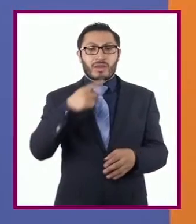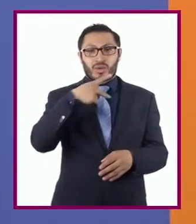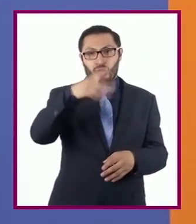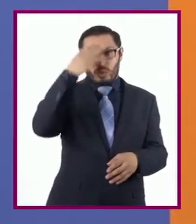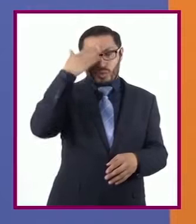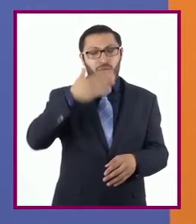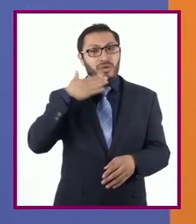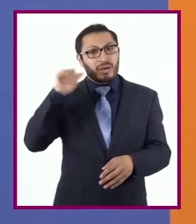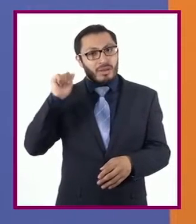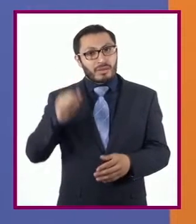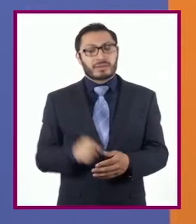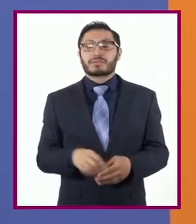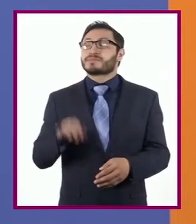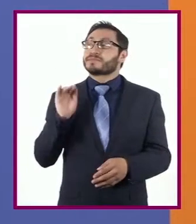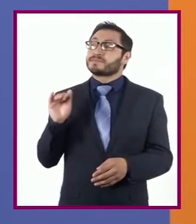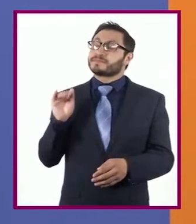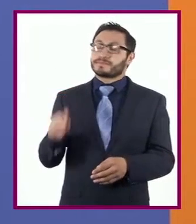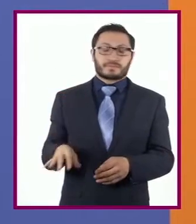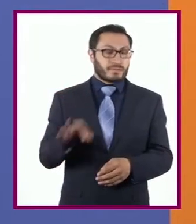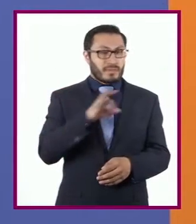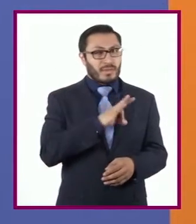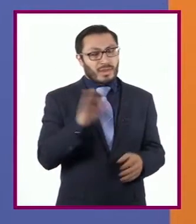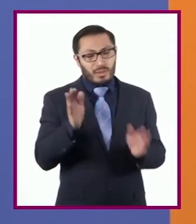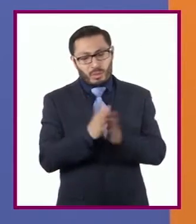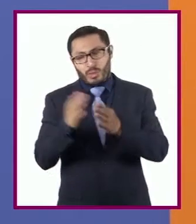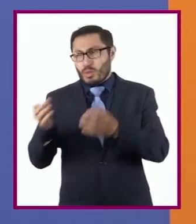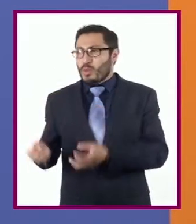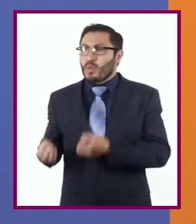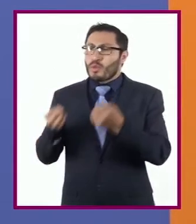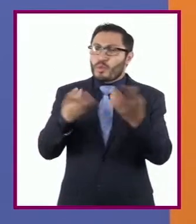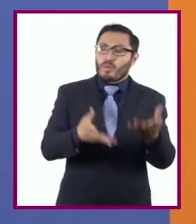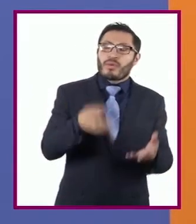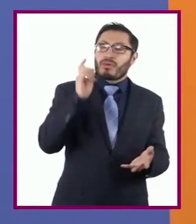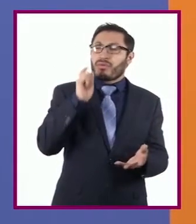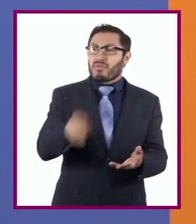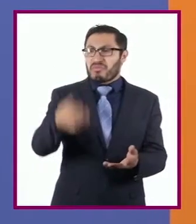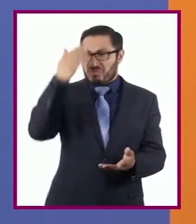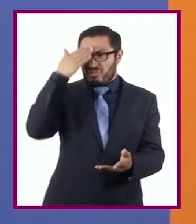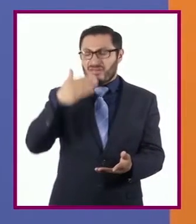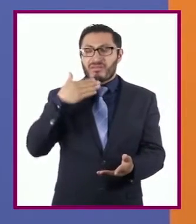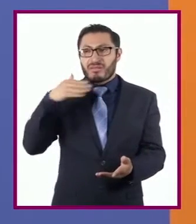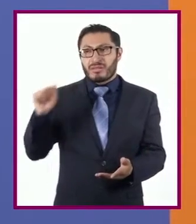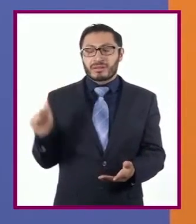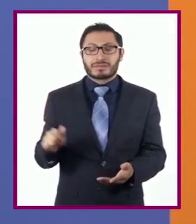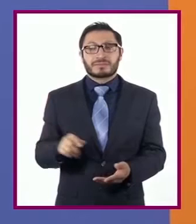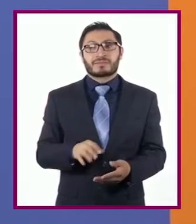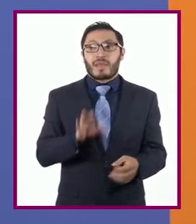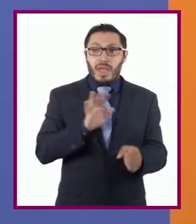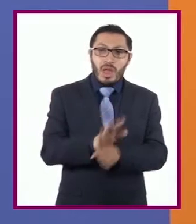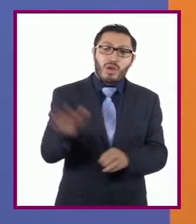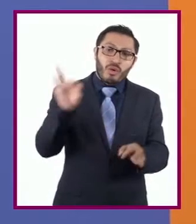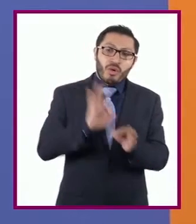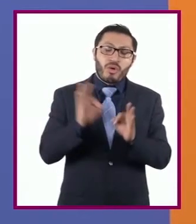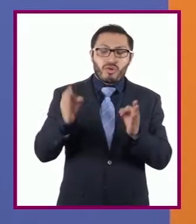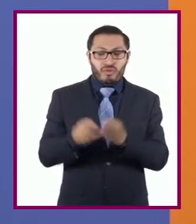capacidades. Doctora, ¿puede comentar qué son las capacidades y qué tipo de capacidades es preciso que contemple